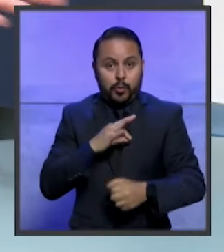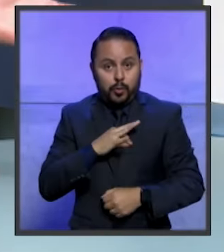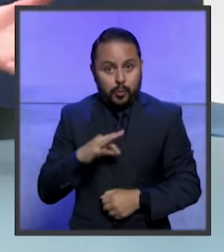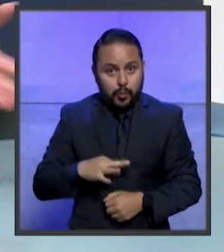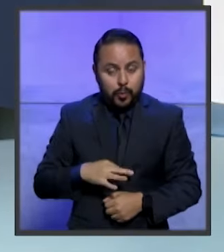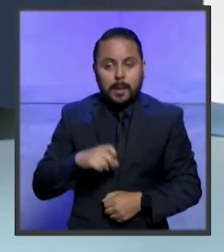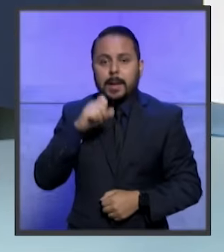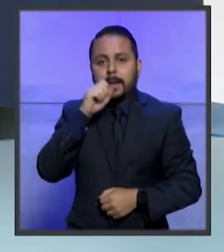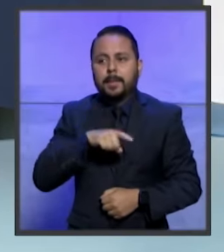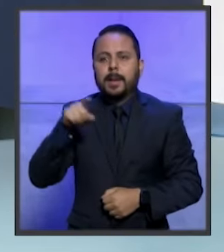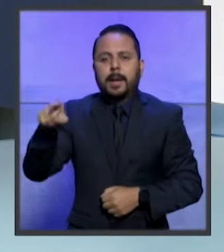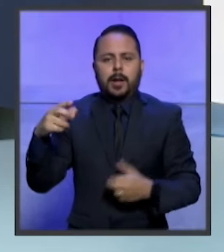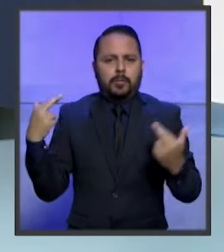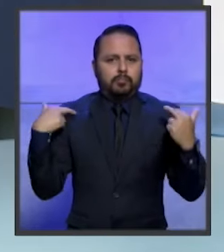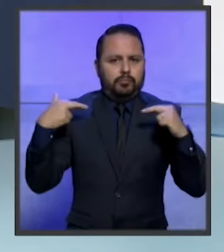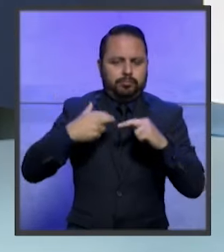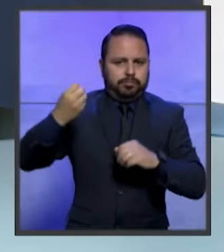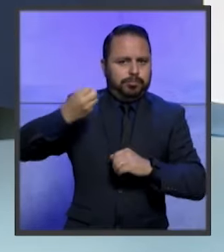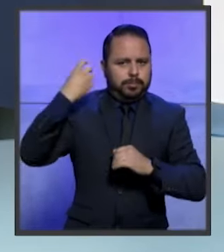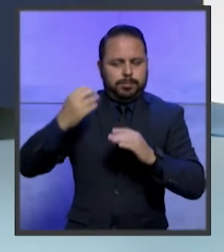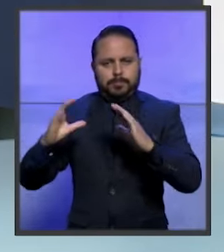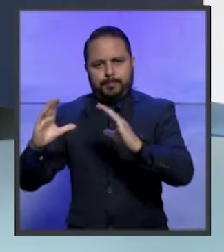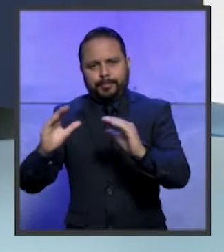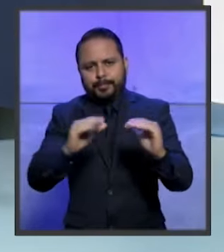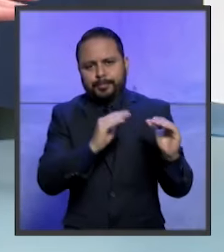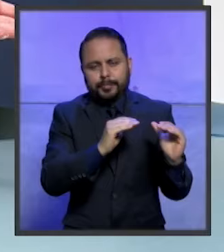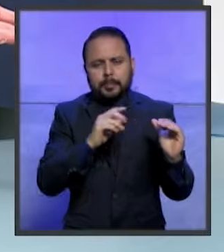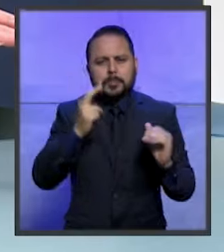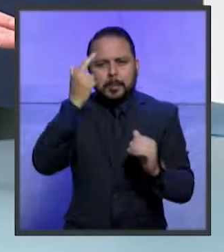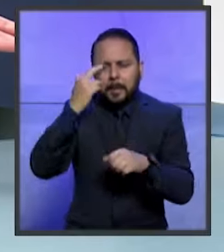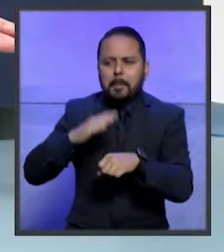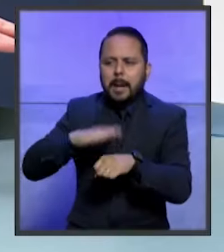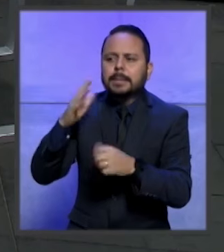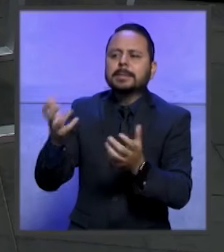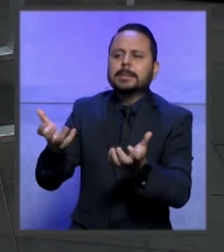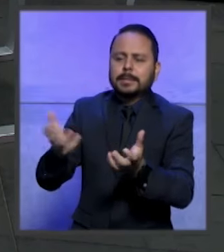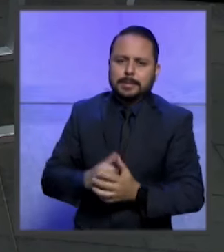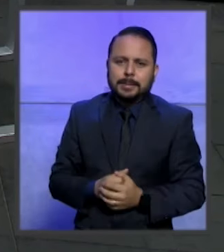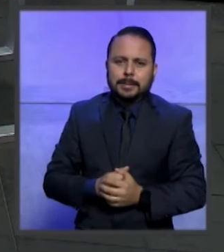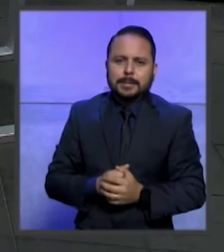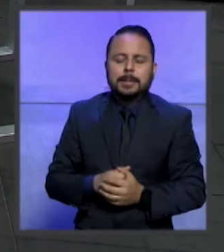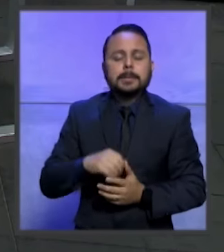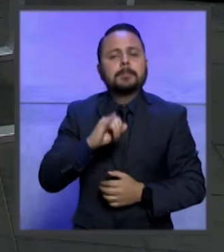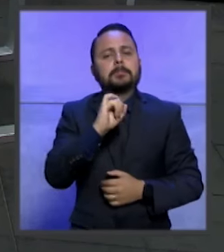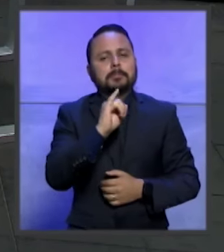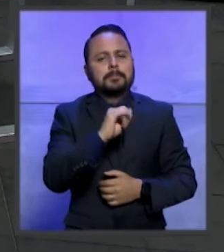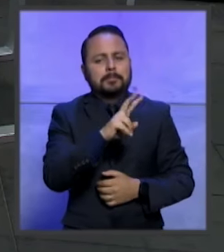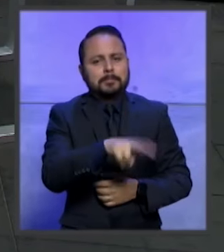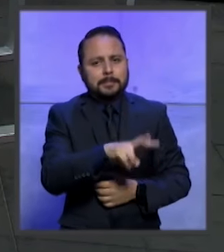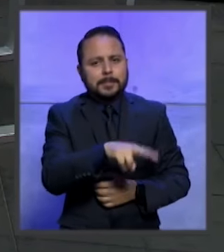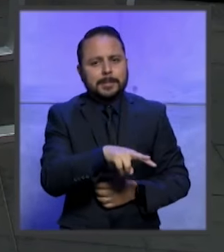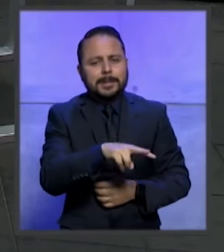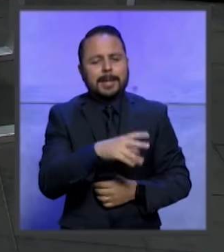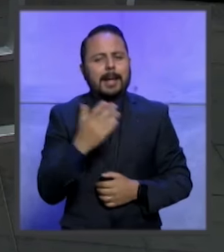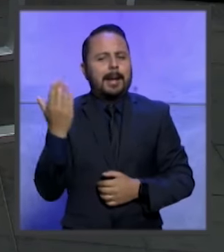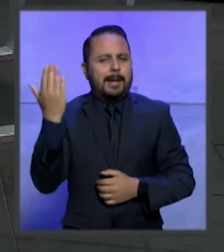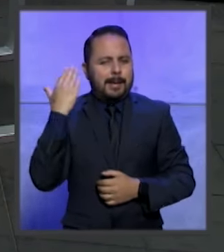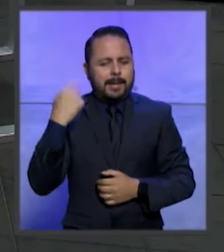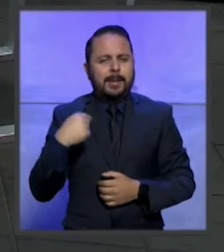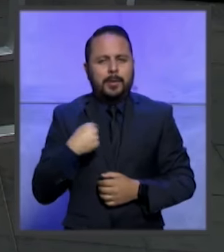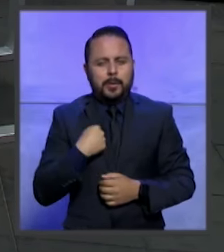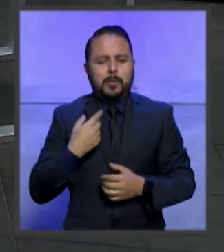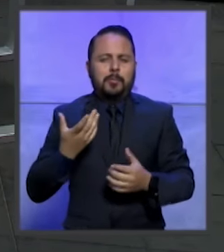Toluca instructor de ponencia Recuérdame sí Y sí en efecto Fíjate que eh